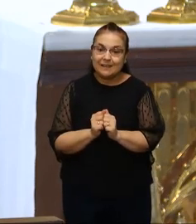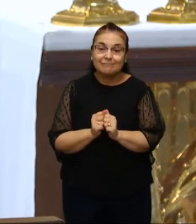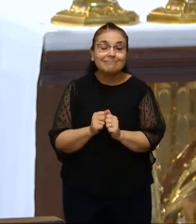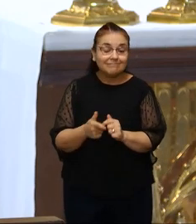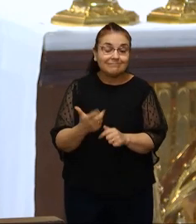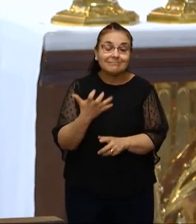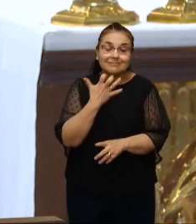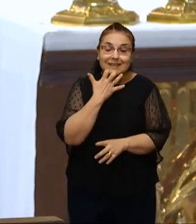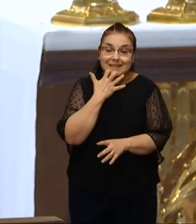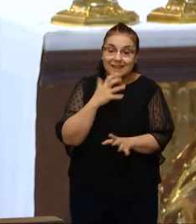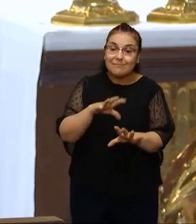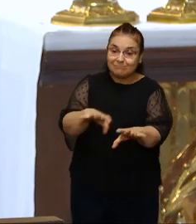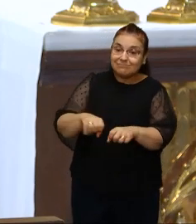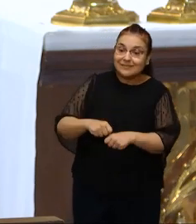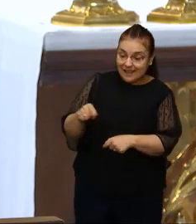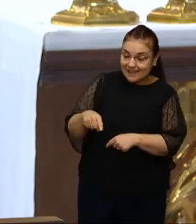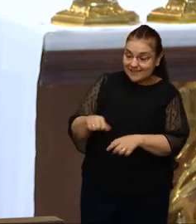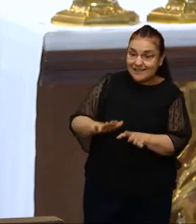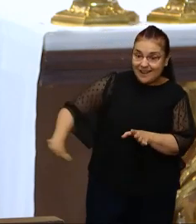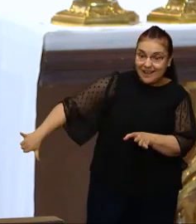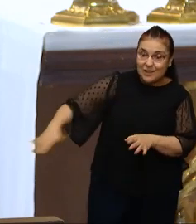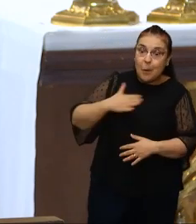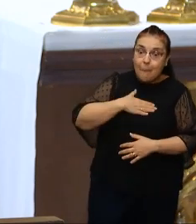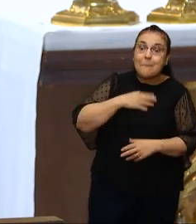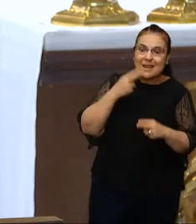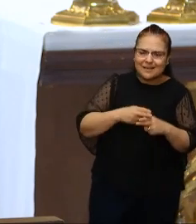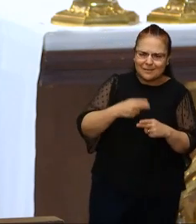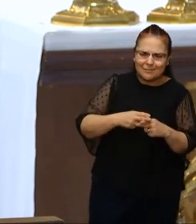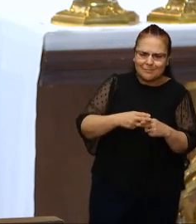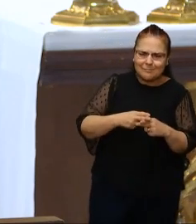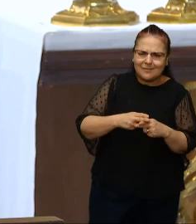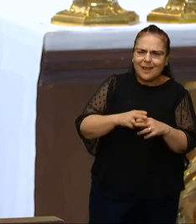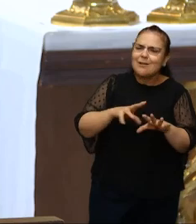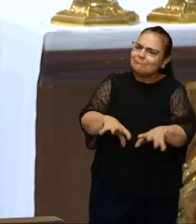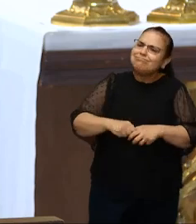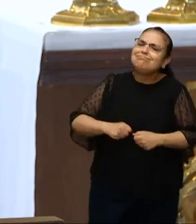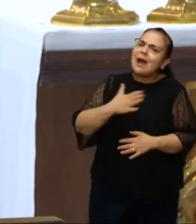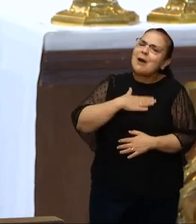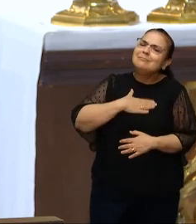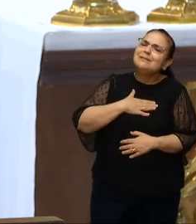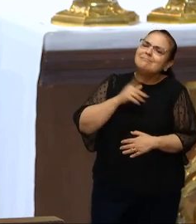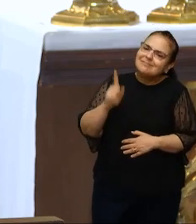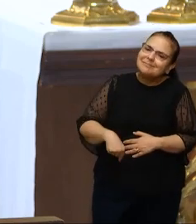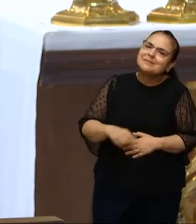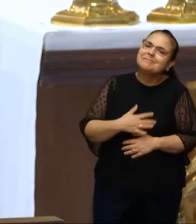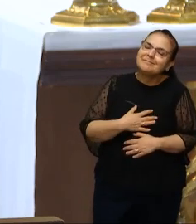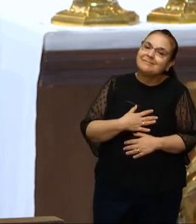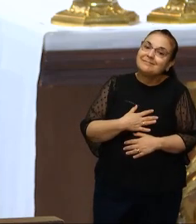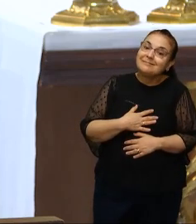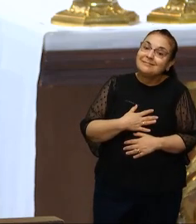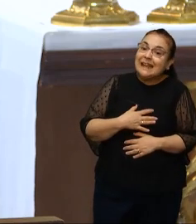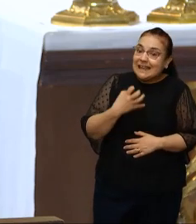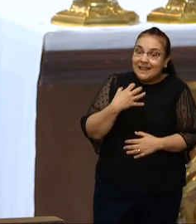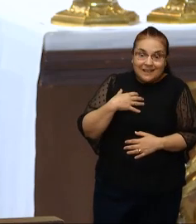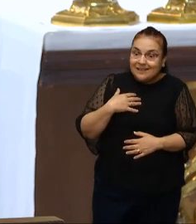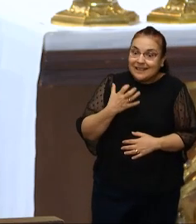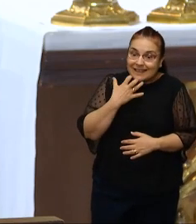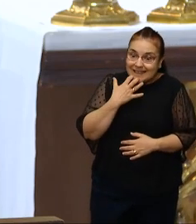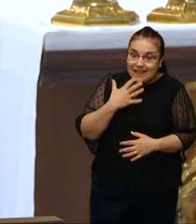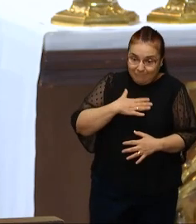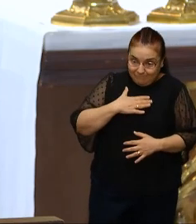«El que acoge a este niño en mi nombre, me acoge a mí, y el que me acoge a